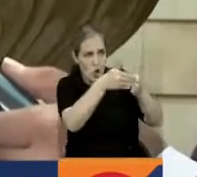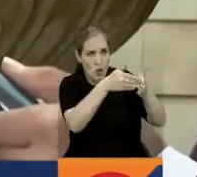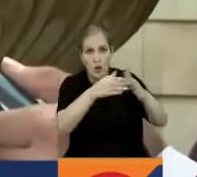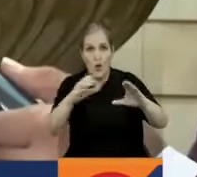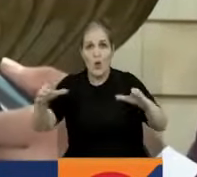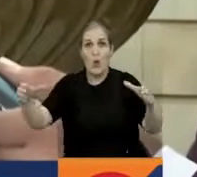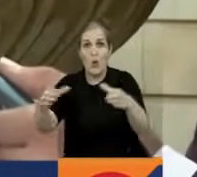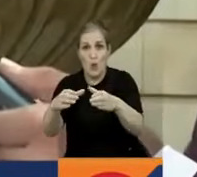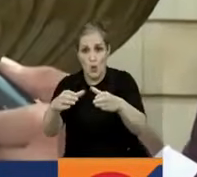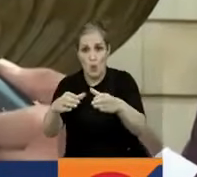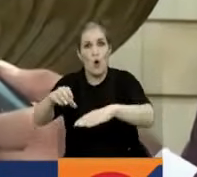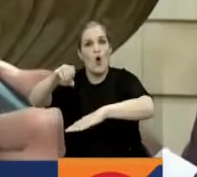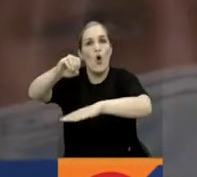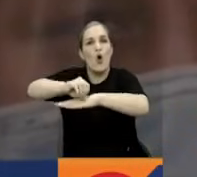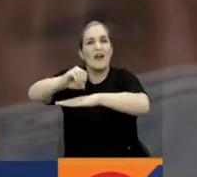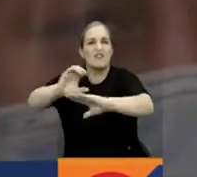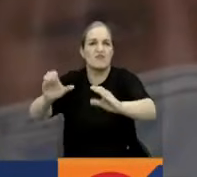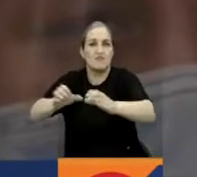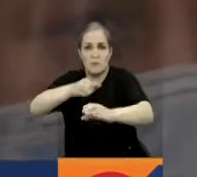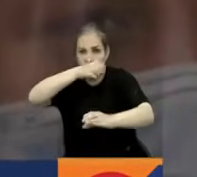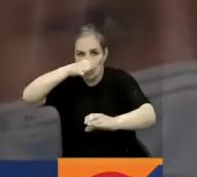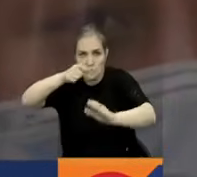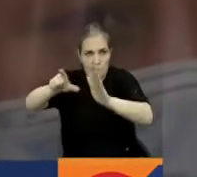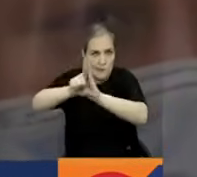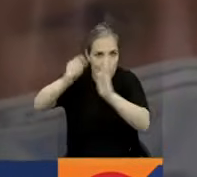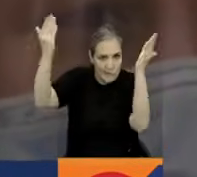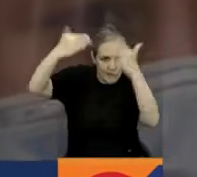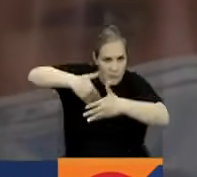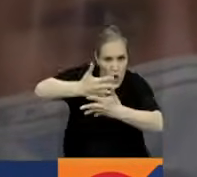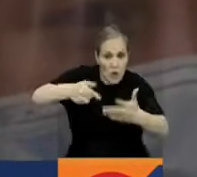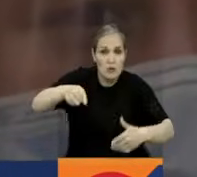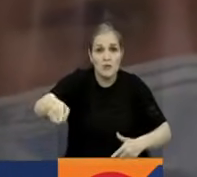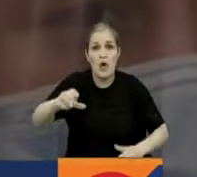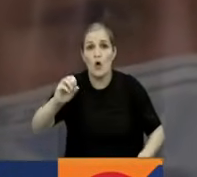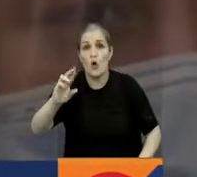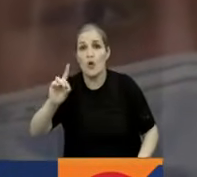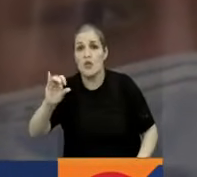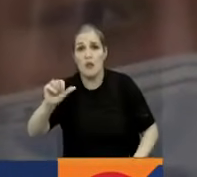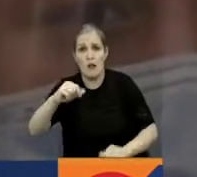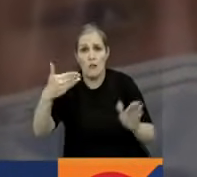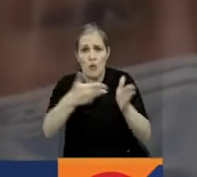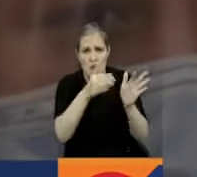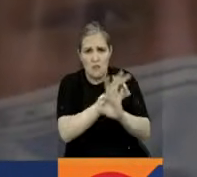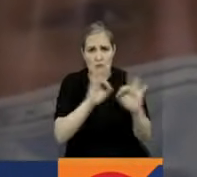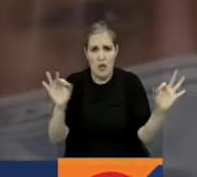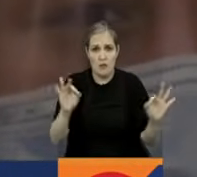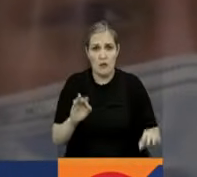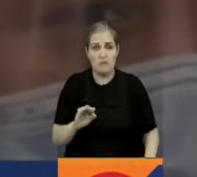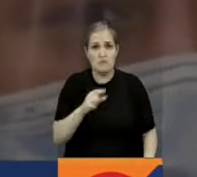delincuencial organizado de La Cordillera. El gobierno instó a la campaña de Petro a entregar información para seguir